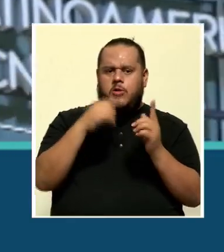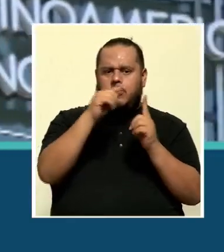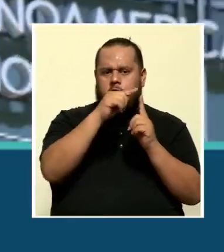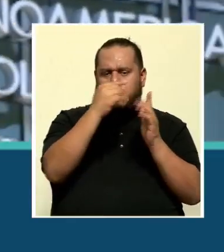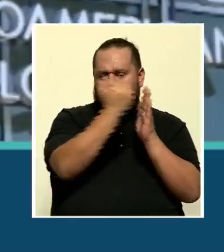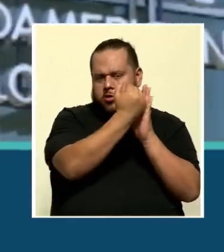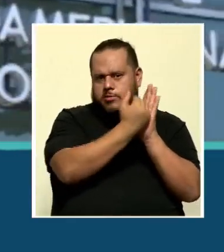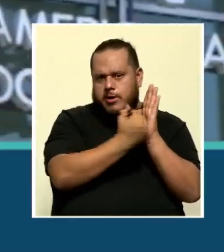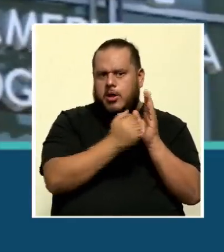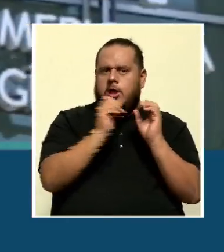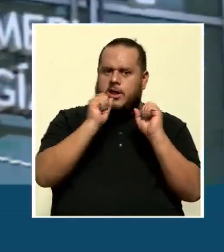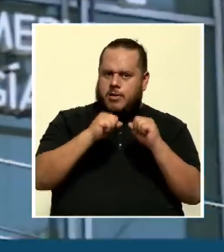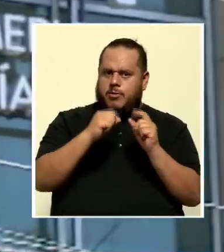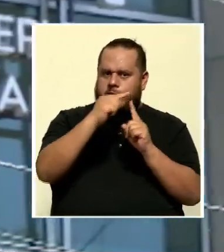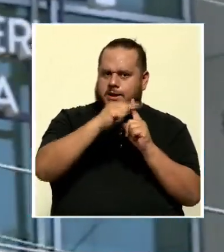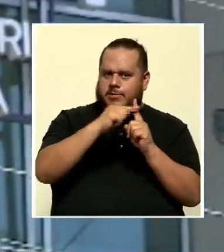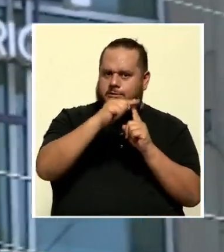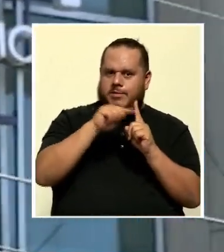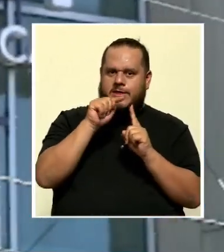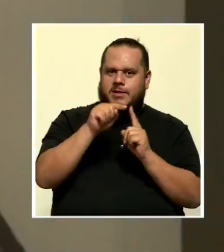podrían ayudar a medirlo.